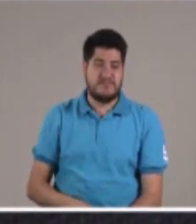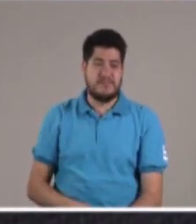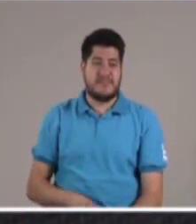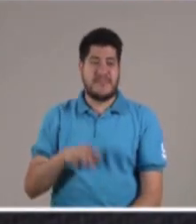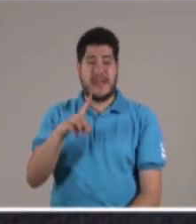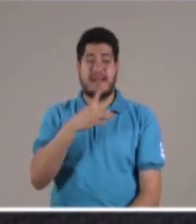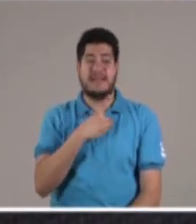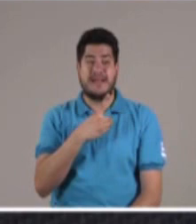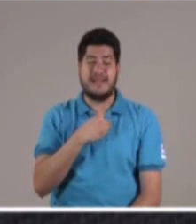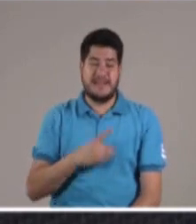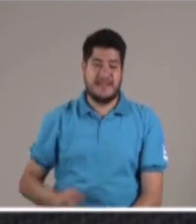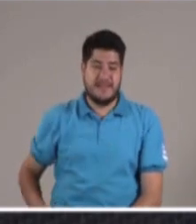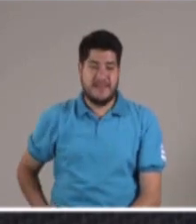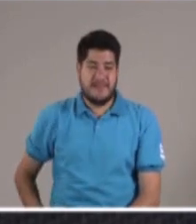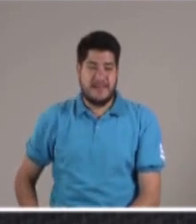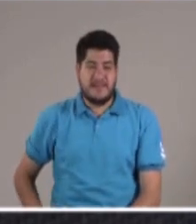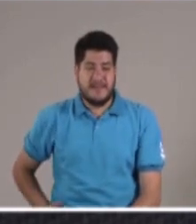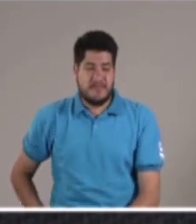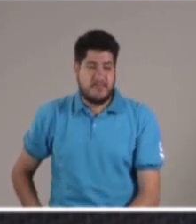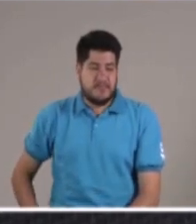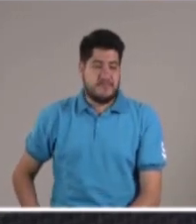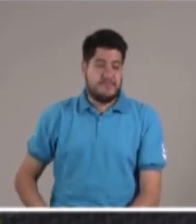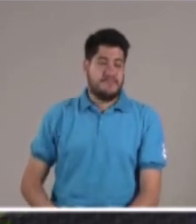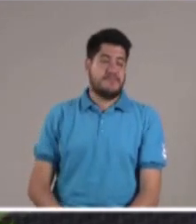ese era su Anhelo